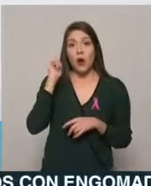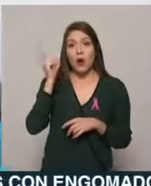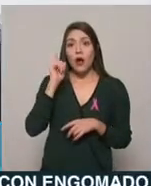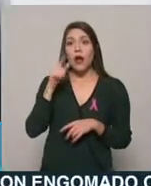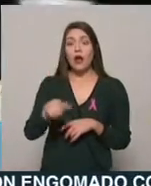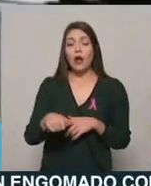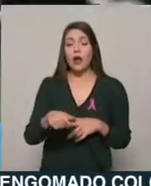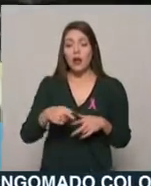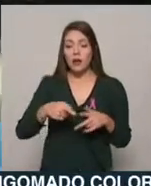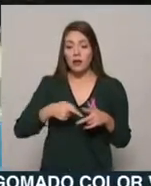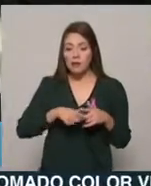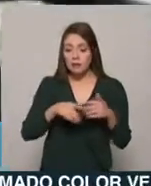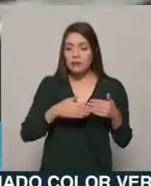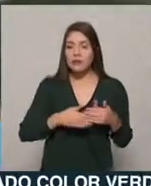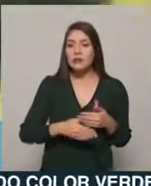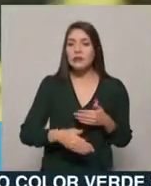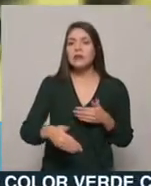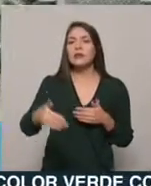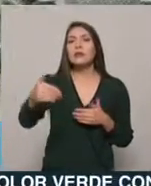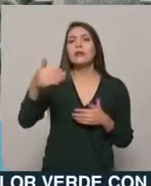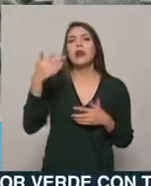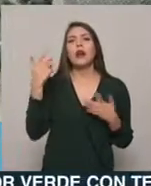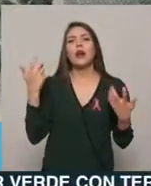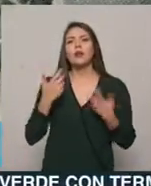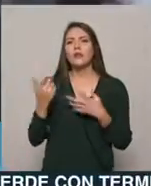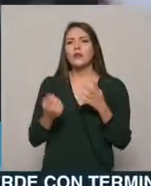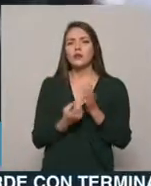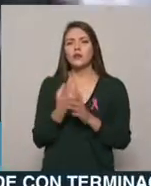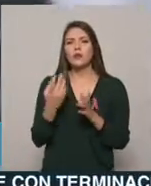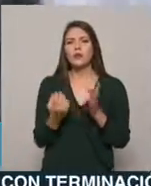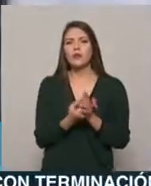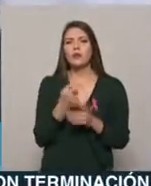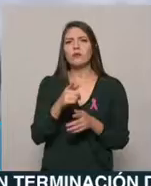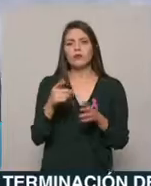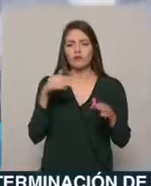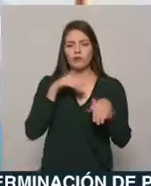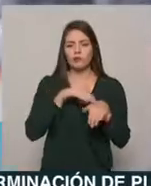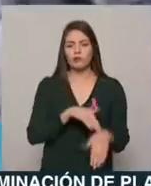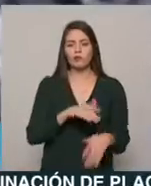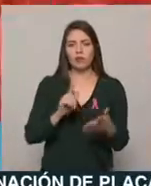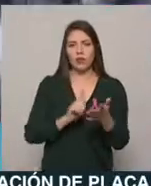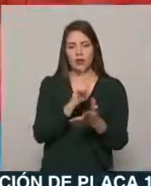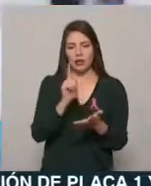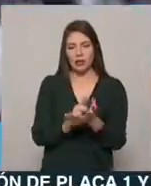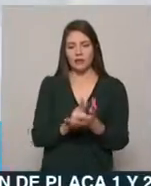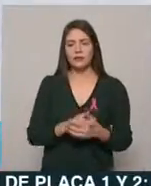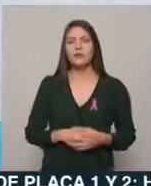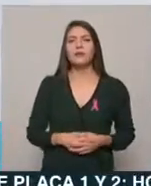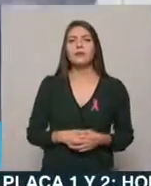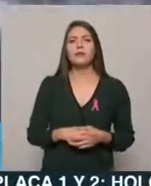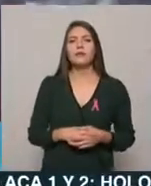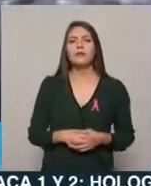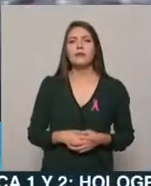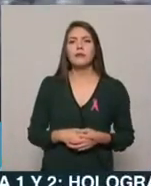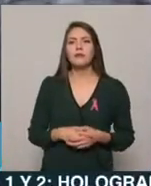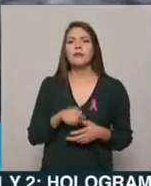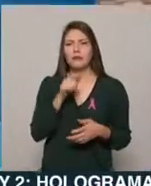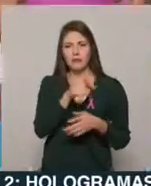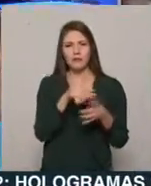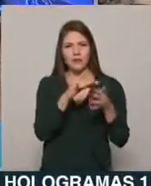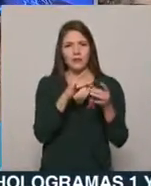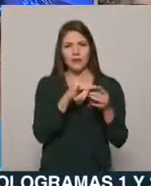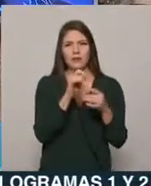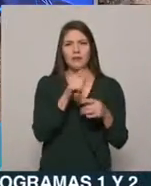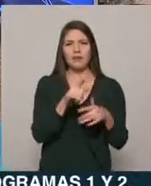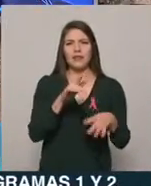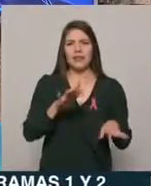inicio de una renovación aplicándoles estrictamente la ley. El propio presidente López Obrador, retomando lo que usted mencionaba de la